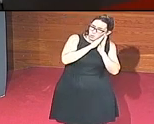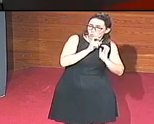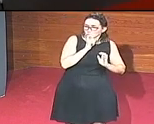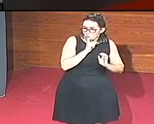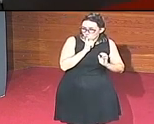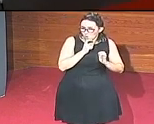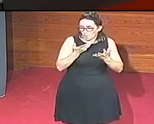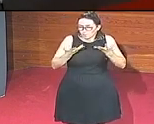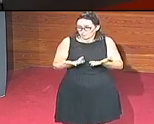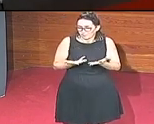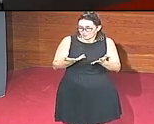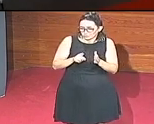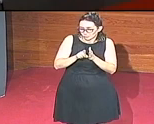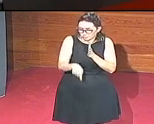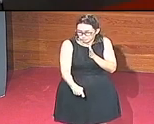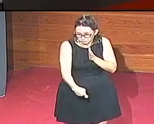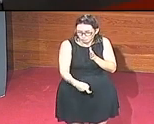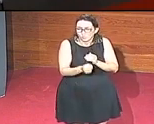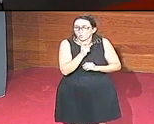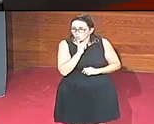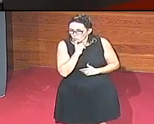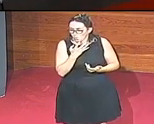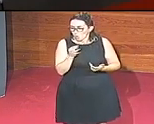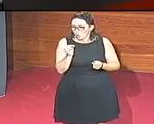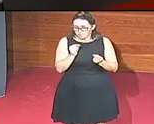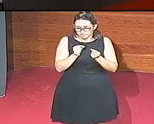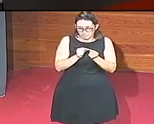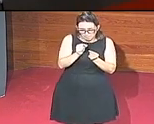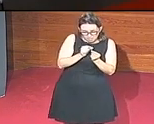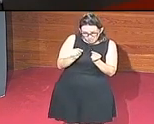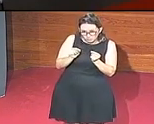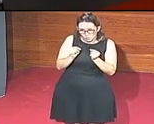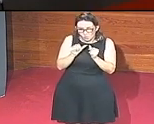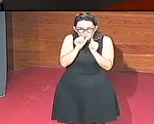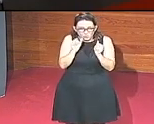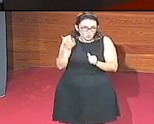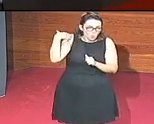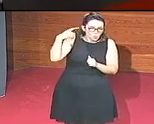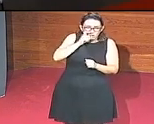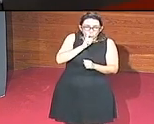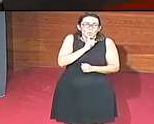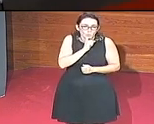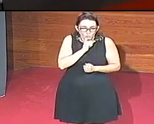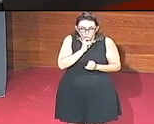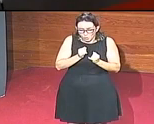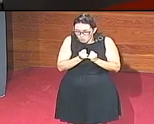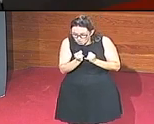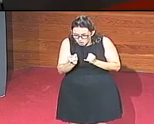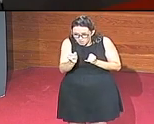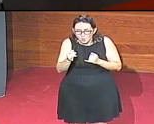ponían a esa barca que en elementos de medición tenían entonces cuál era el recorrido que siguieron